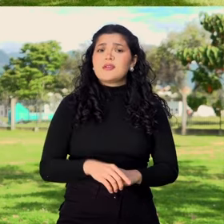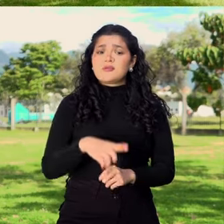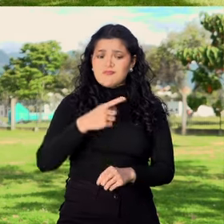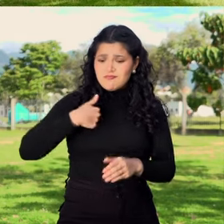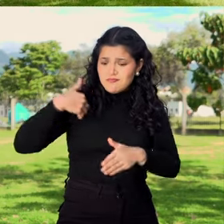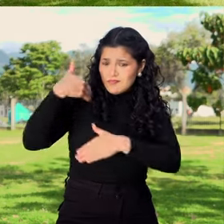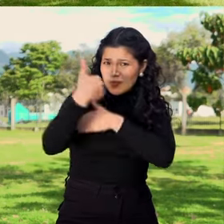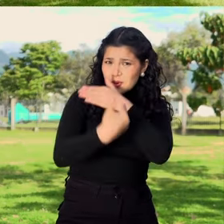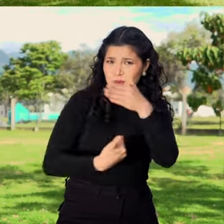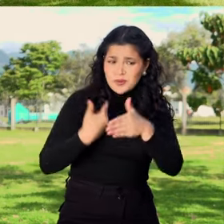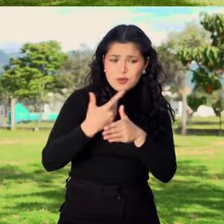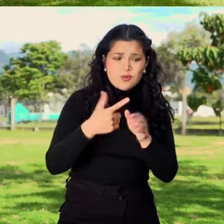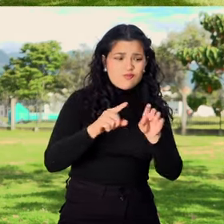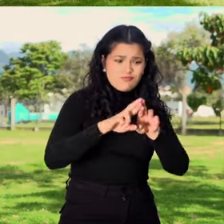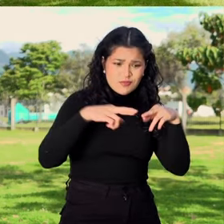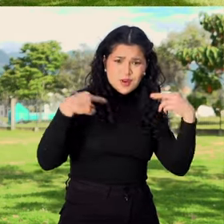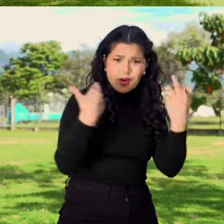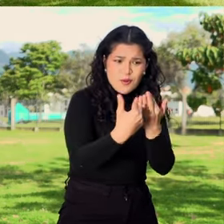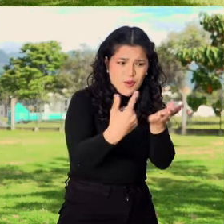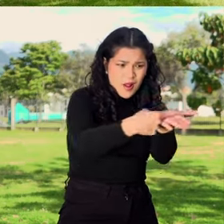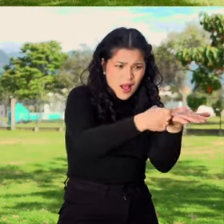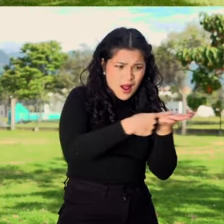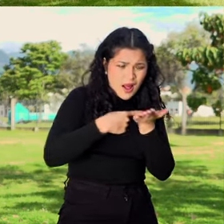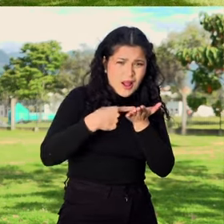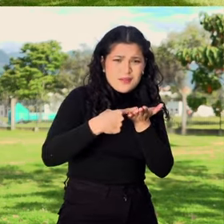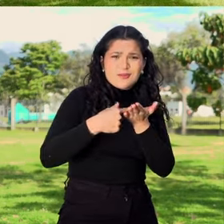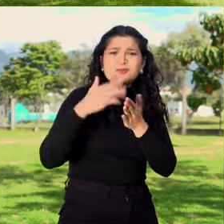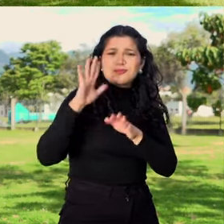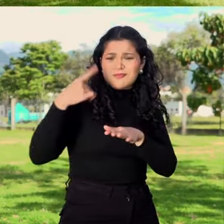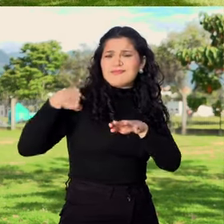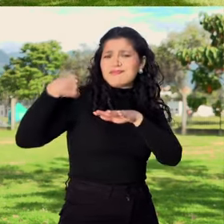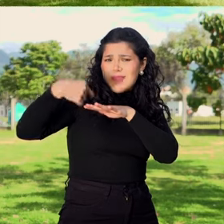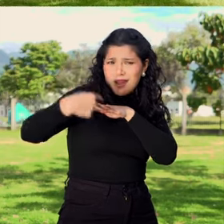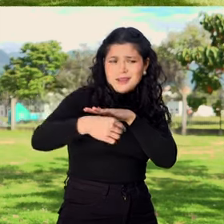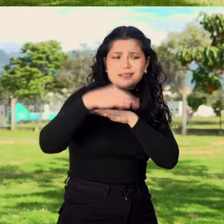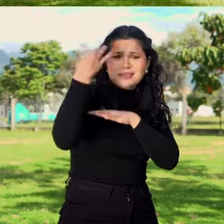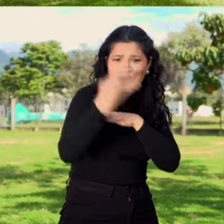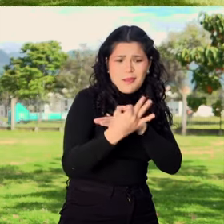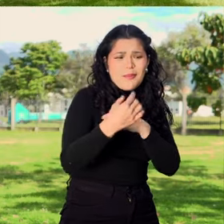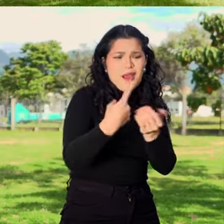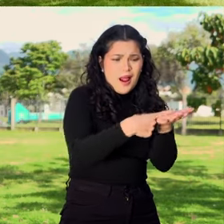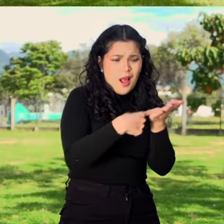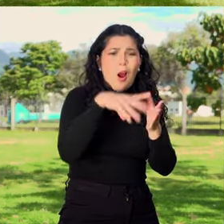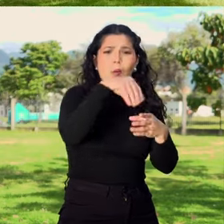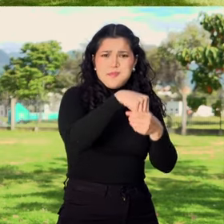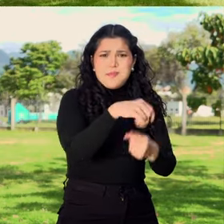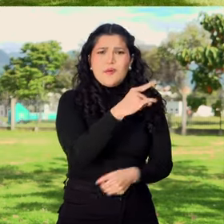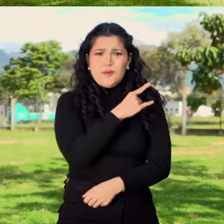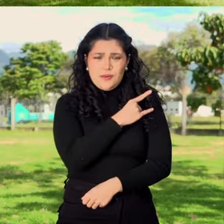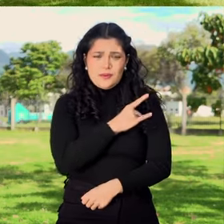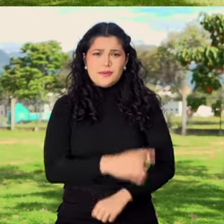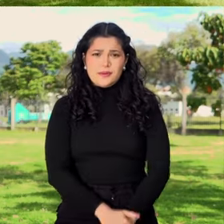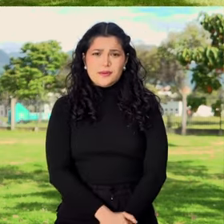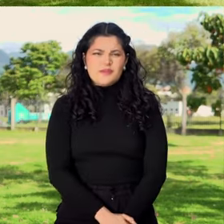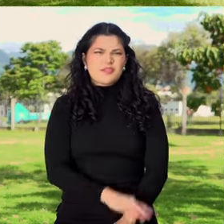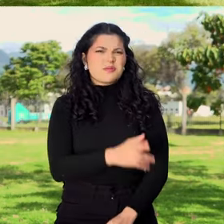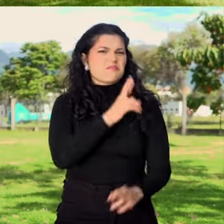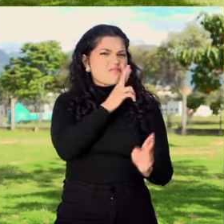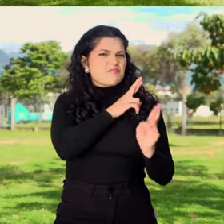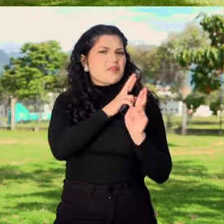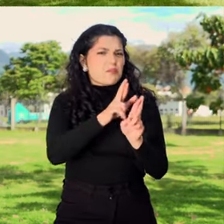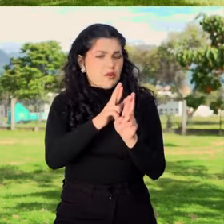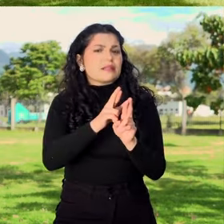los procesos de claustros y colegiaturas que tradicionalmente se han llevado a cabo en la universidad La respuesta